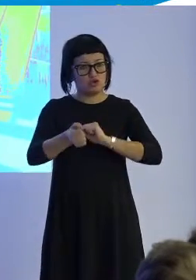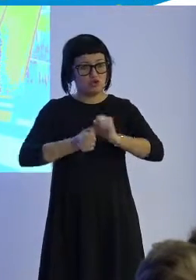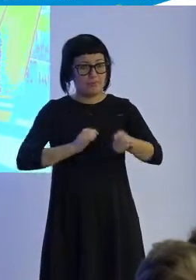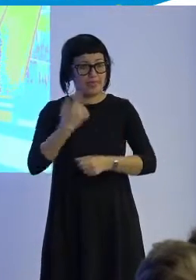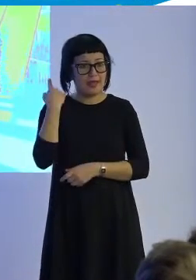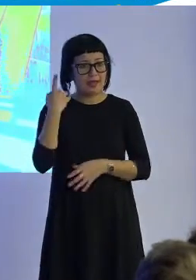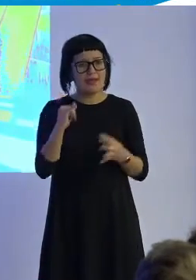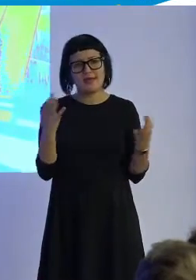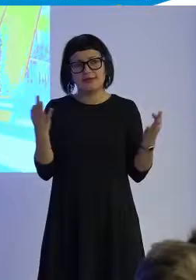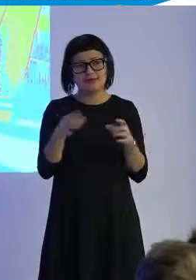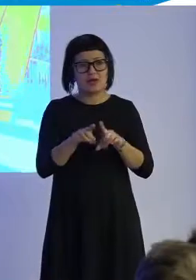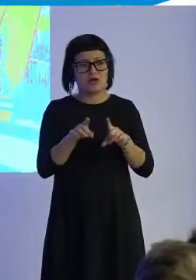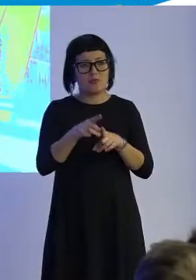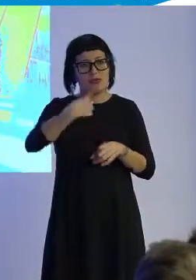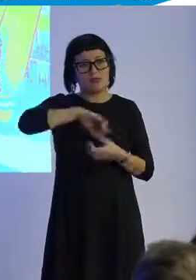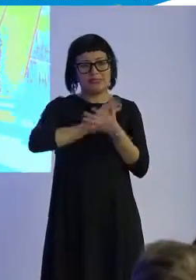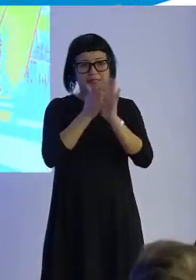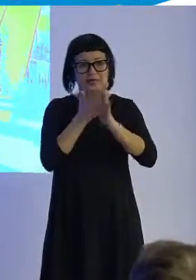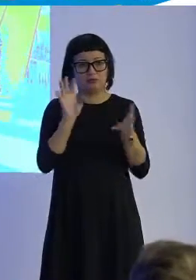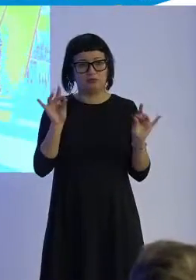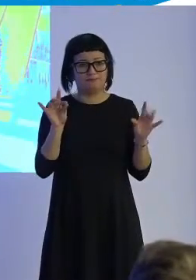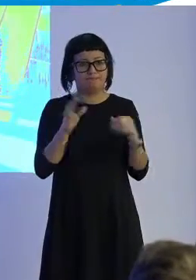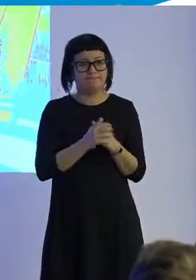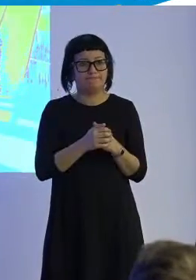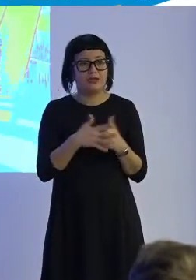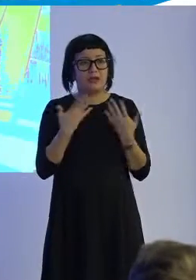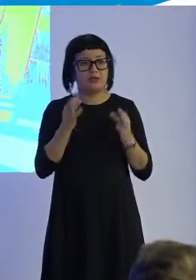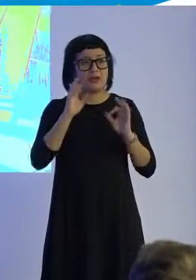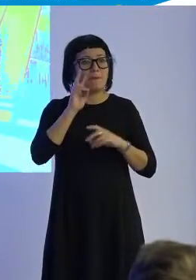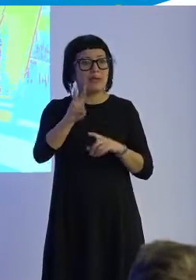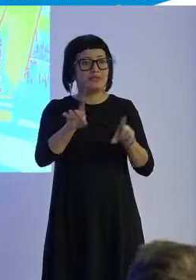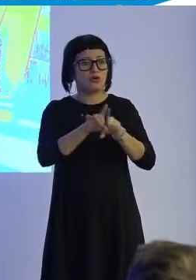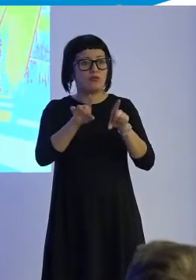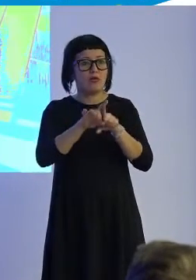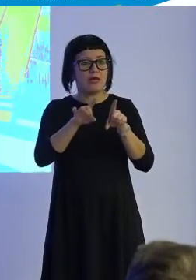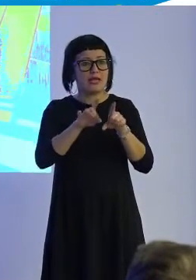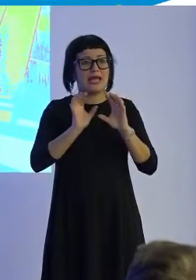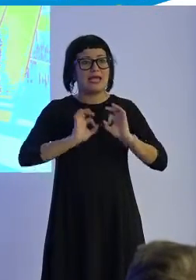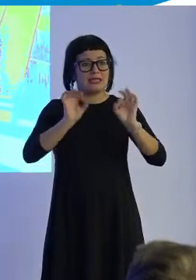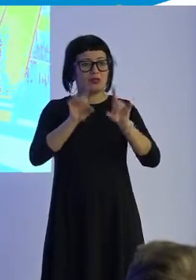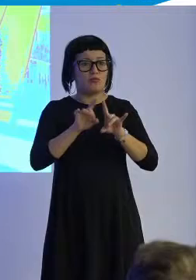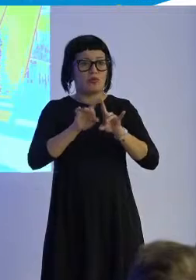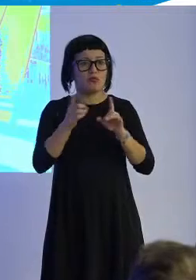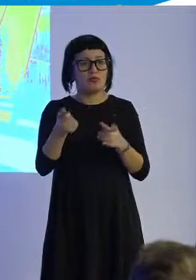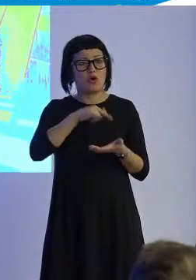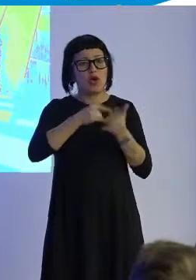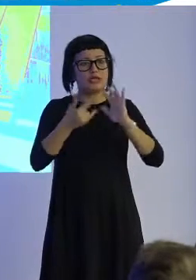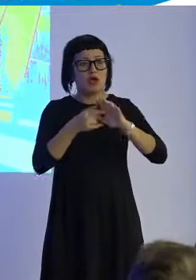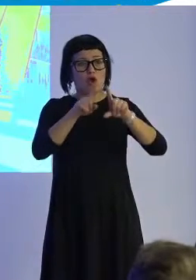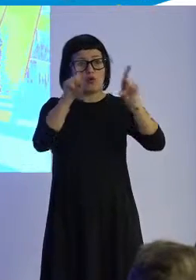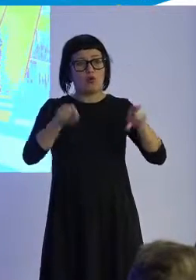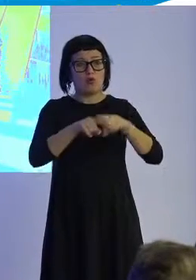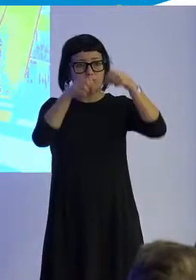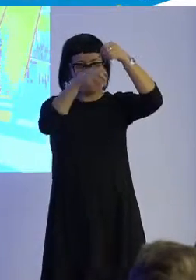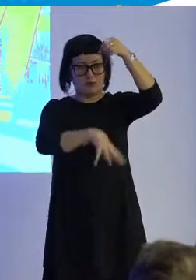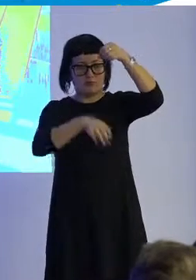son nuestras propias manos, ¿no? Entonces esto, veis un poco cómo es el sistema, son unos cubos que